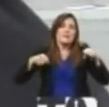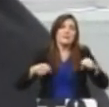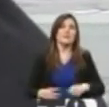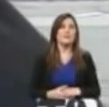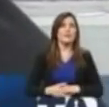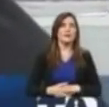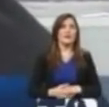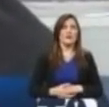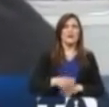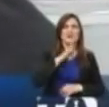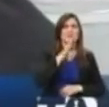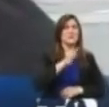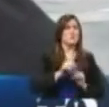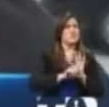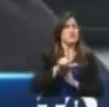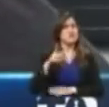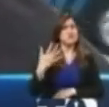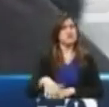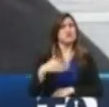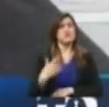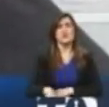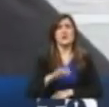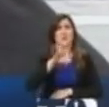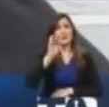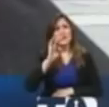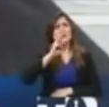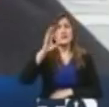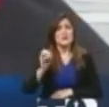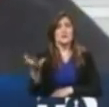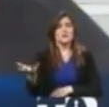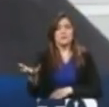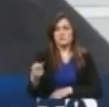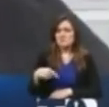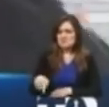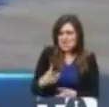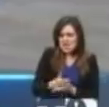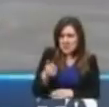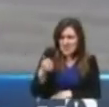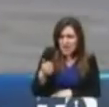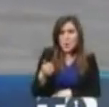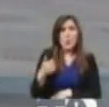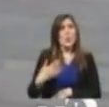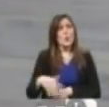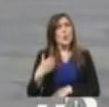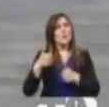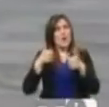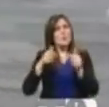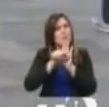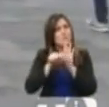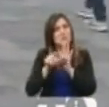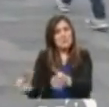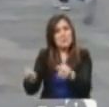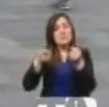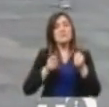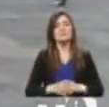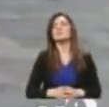Normalmente por aquí todo es costoso. Un calentador es muy costoso, 50, 60, entonces 10 dólares me parece súper. Estos puestos de vendedores